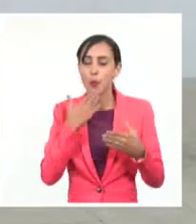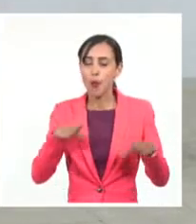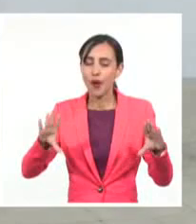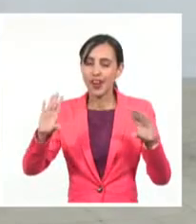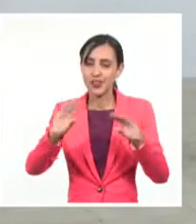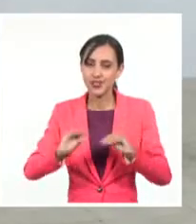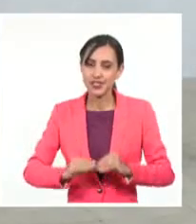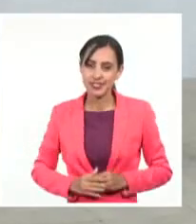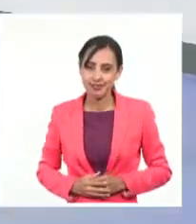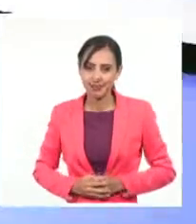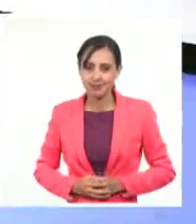muy buenas noches